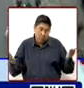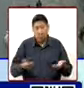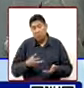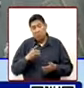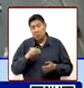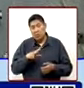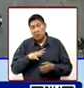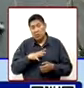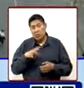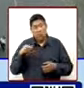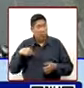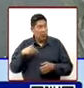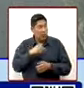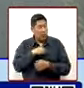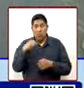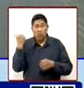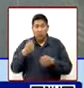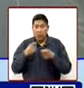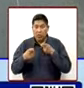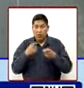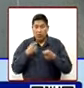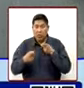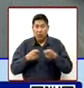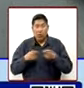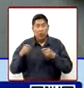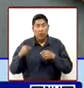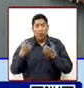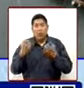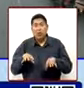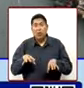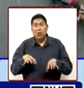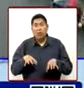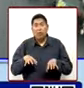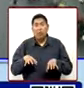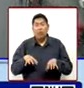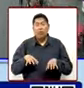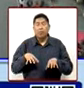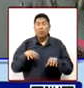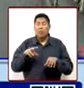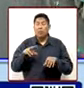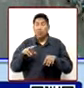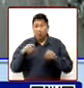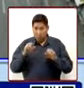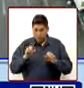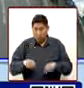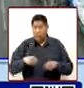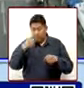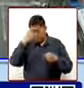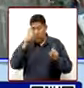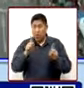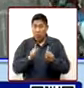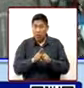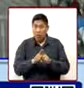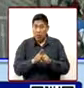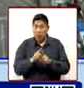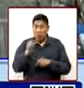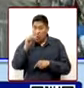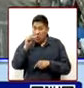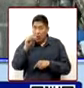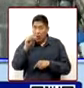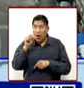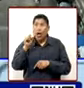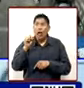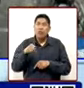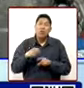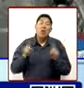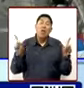Bueno, vamos a tomar nosotros otras medidas en caso de que mañana no se llegue a acuerdo. ¿Se puede llegar a un acuerdo, sanear este 1%? Sí, respetando la